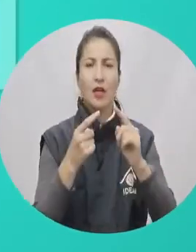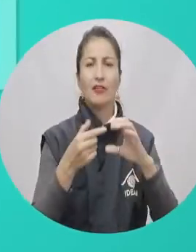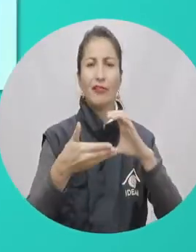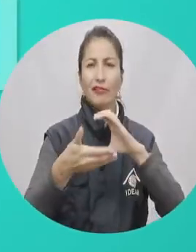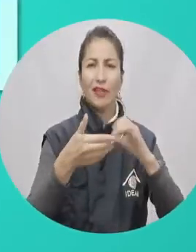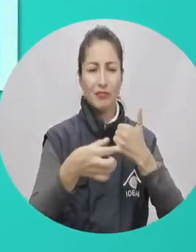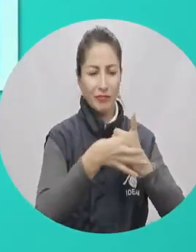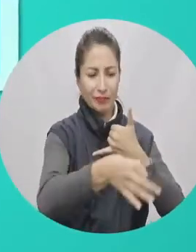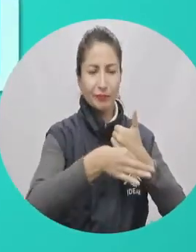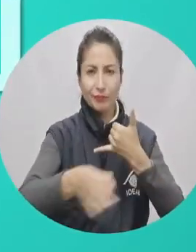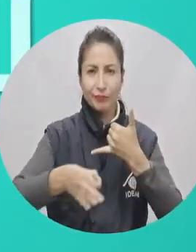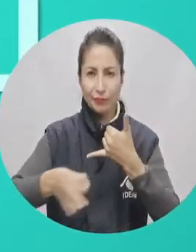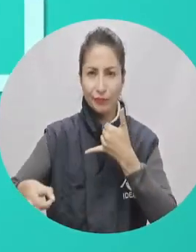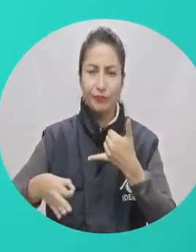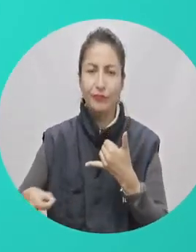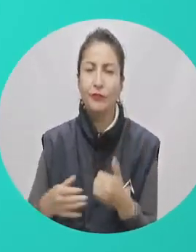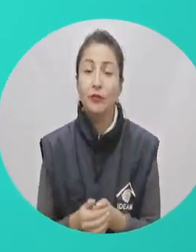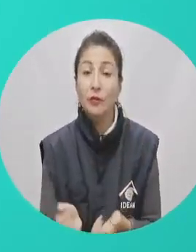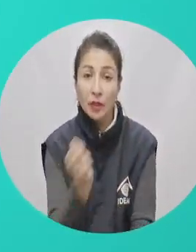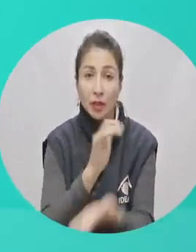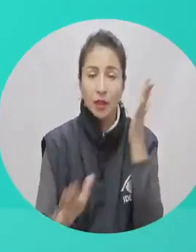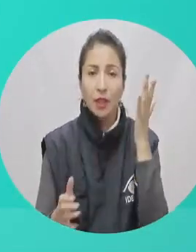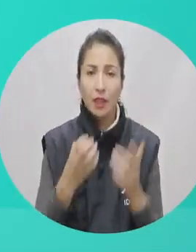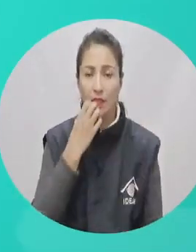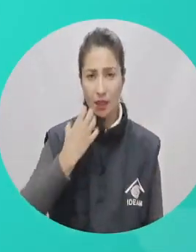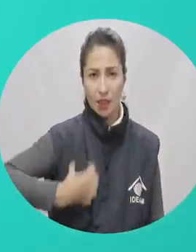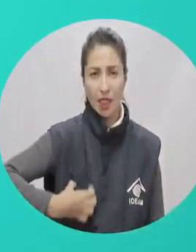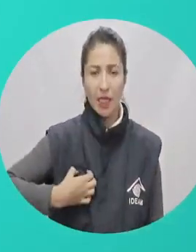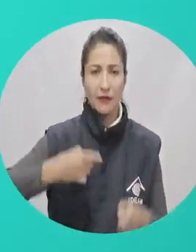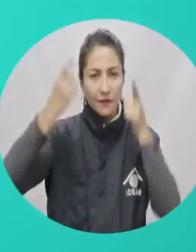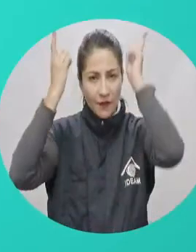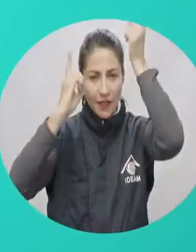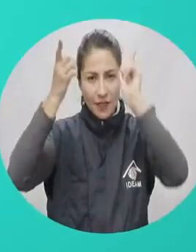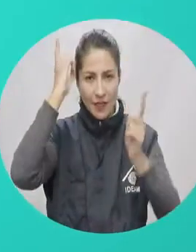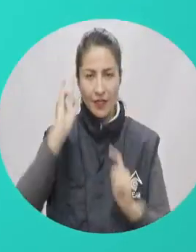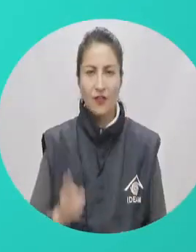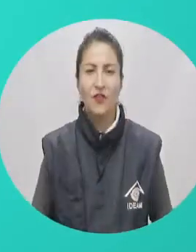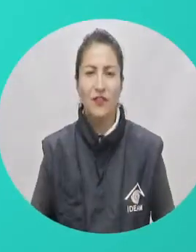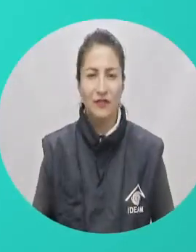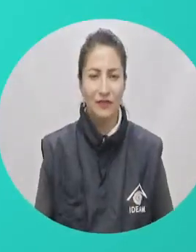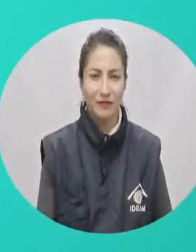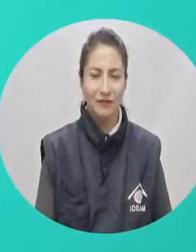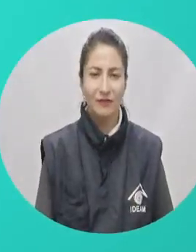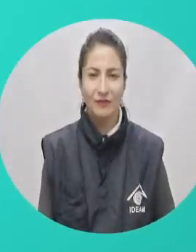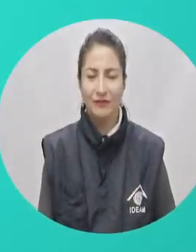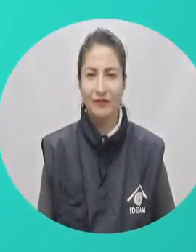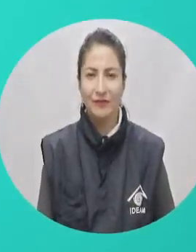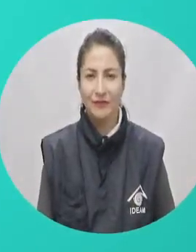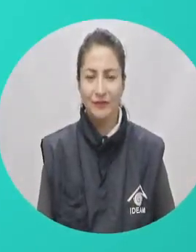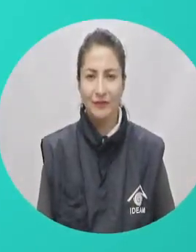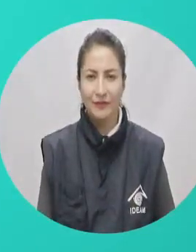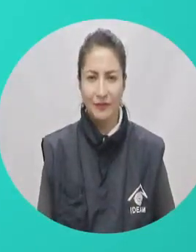rayos, pronósticos y alertas a nivel municipal. Disponible gratis para iOS y Android.